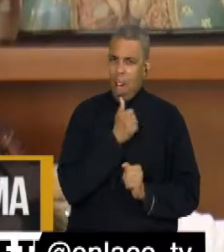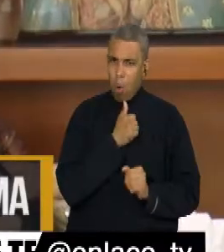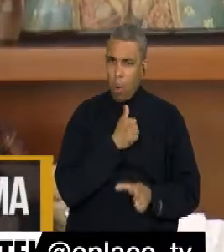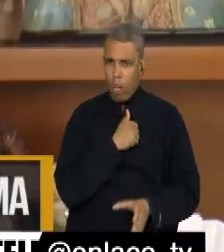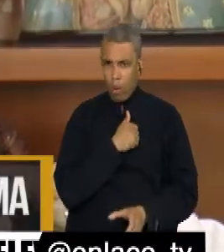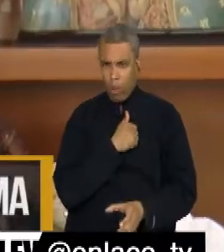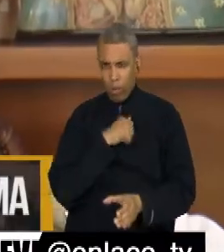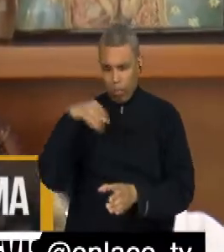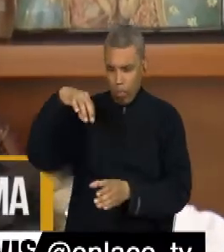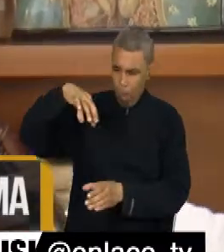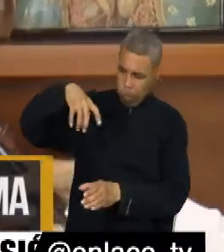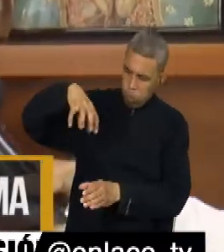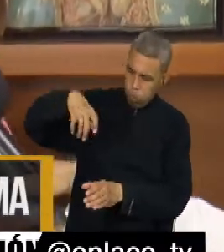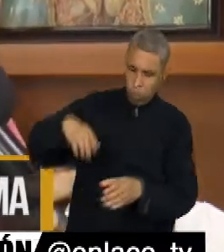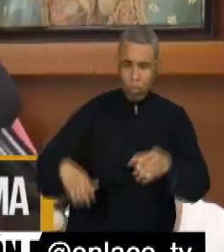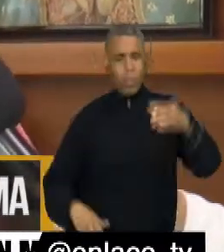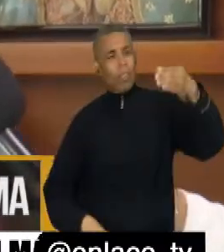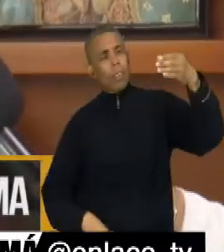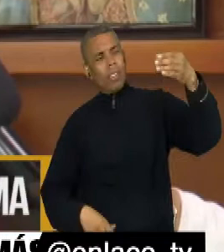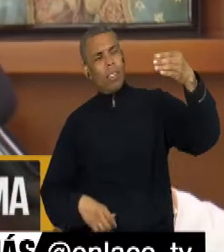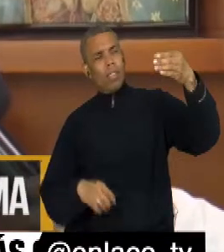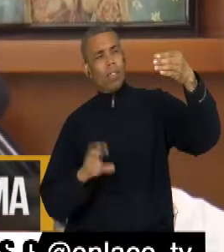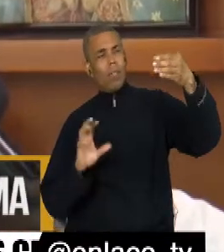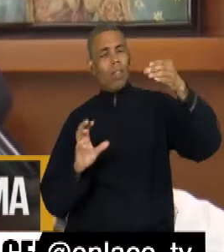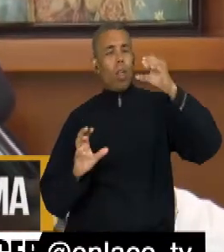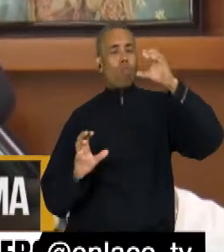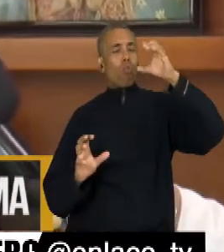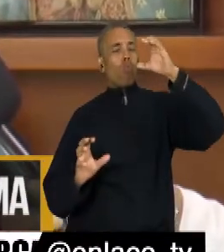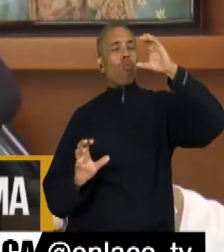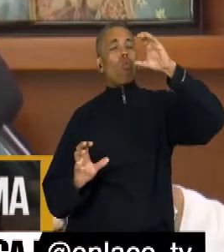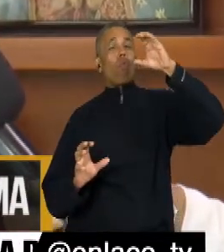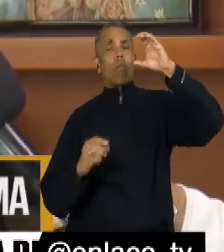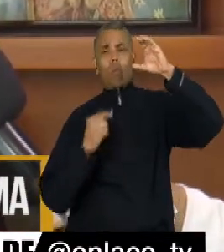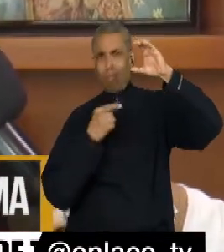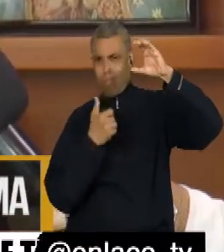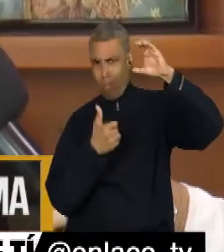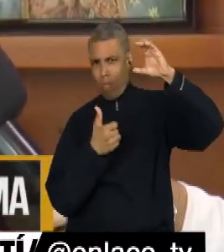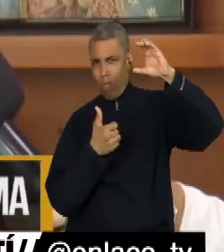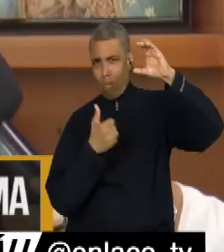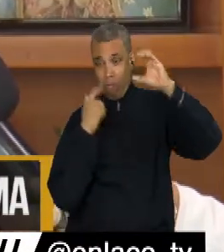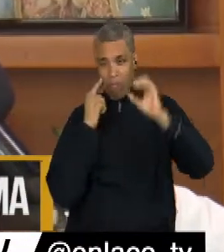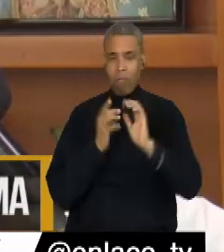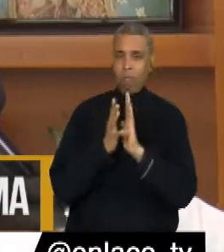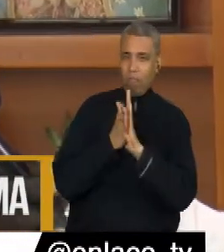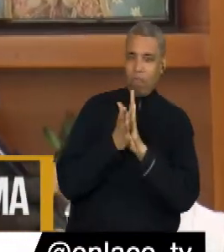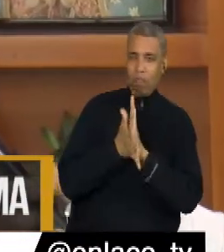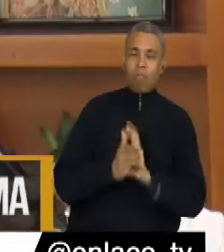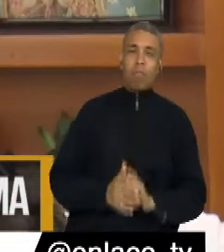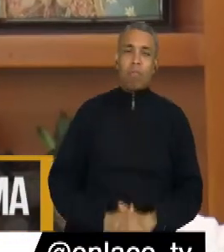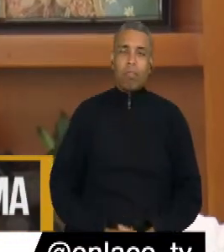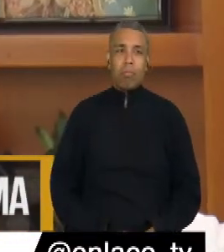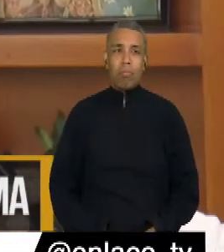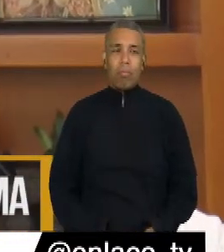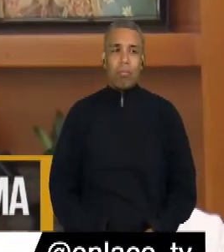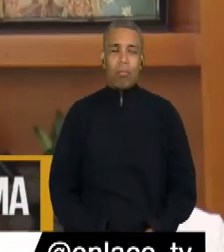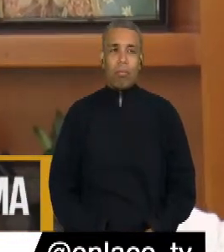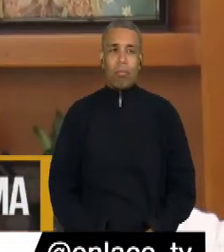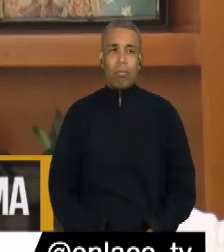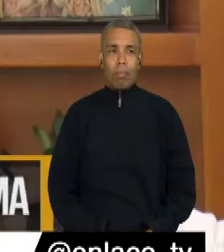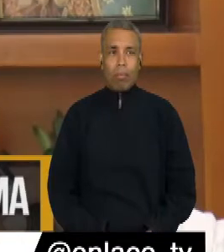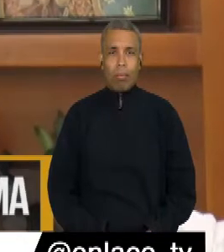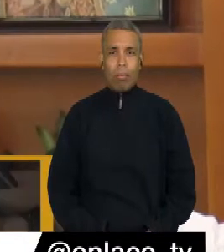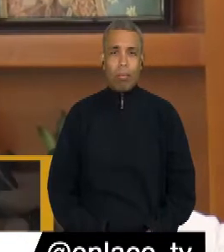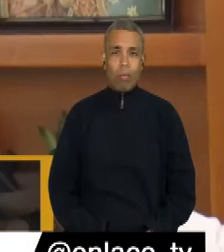claro con la comunidad, porque sabemos de que este ha sido el caballito de batalla de para temas